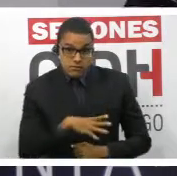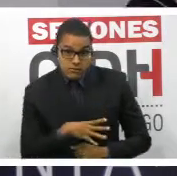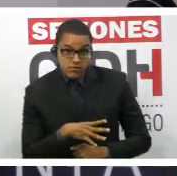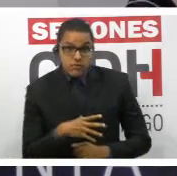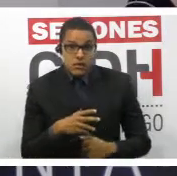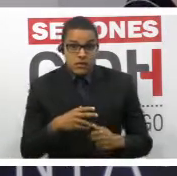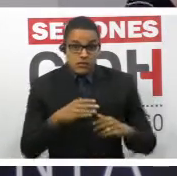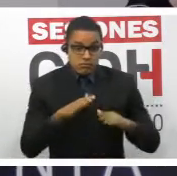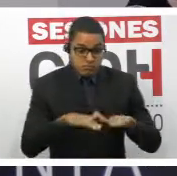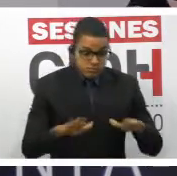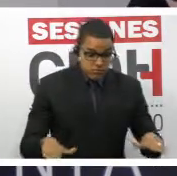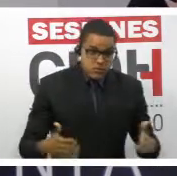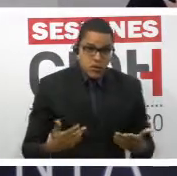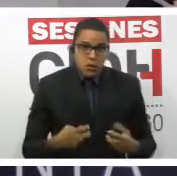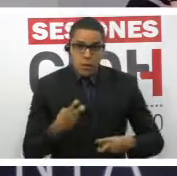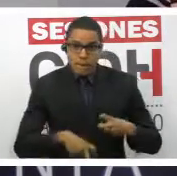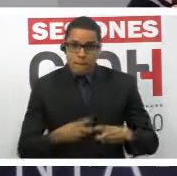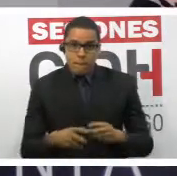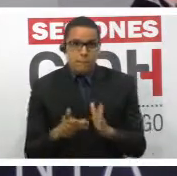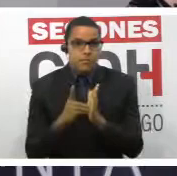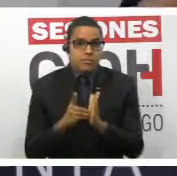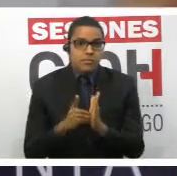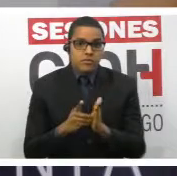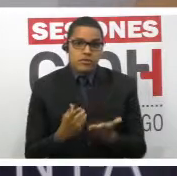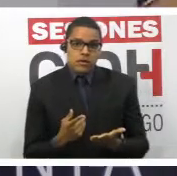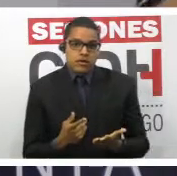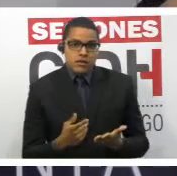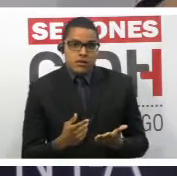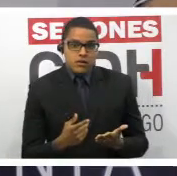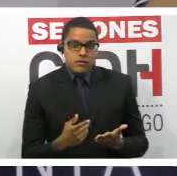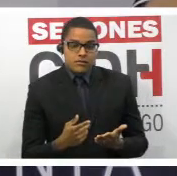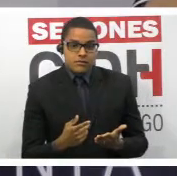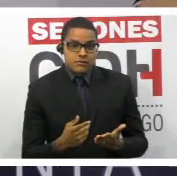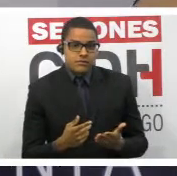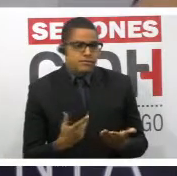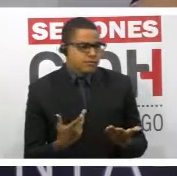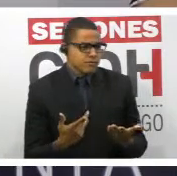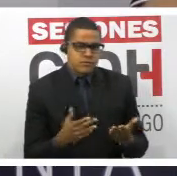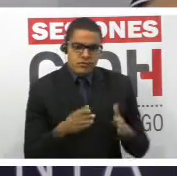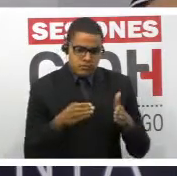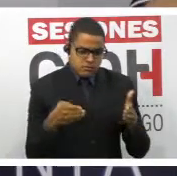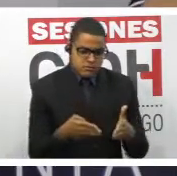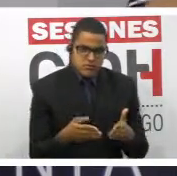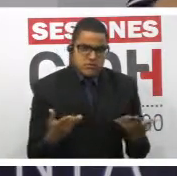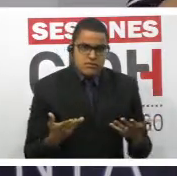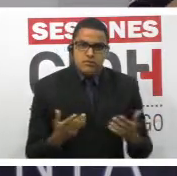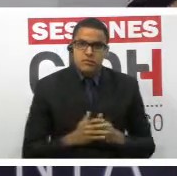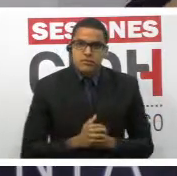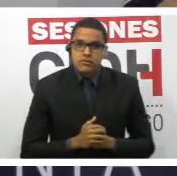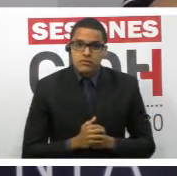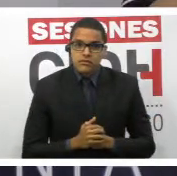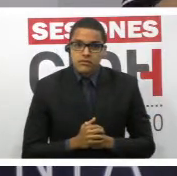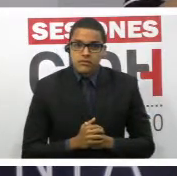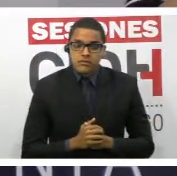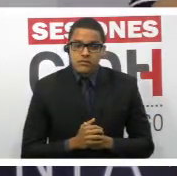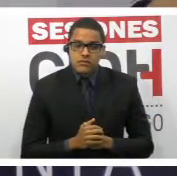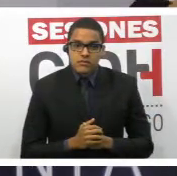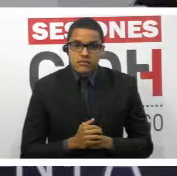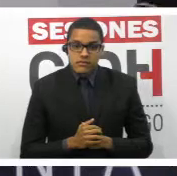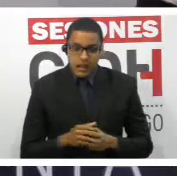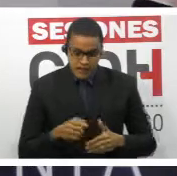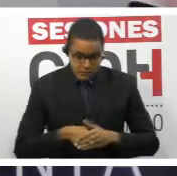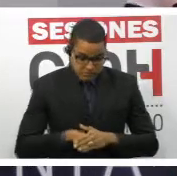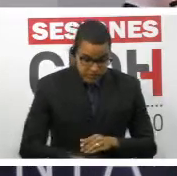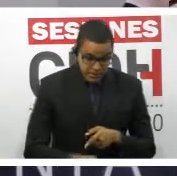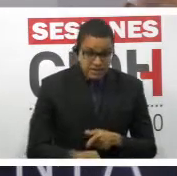encuestas sterilization de nuevo se les asiste de policía en san andrés en